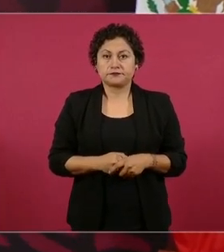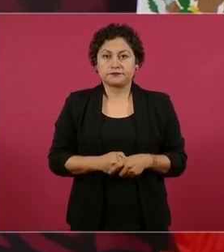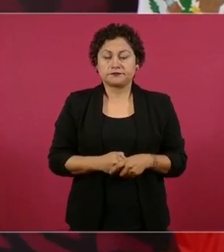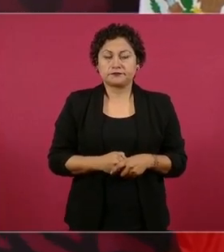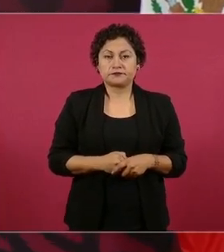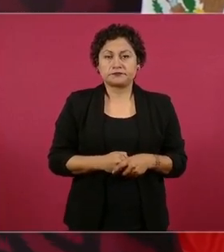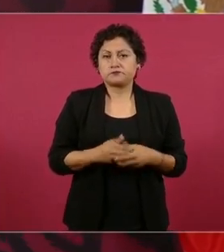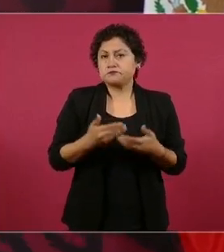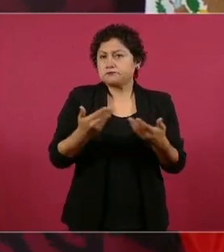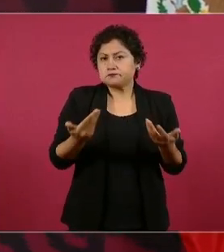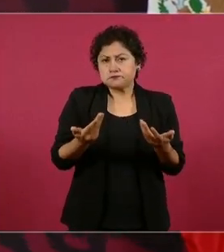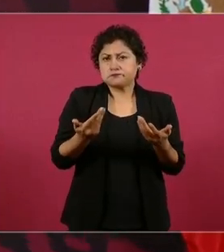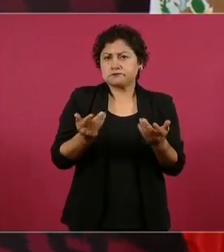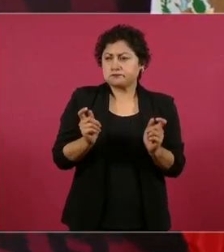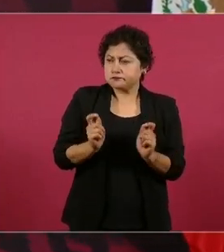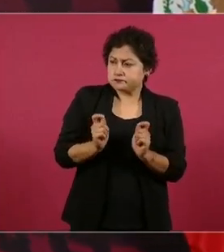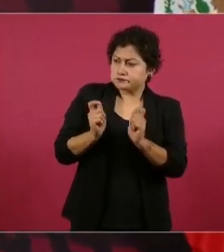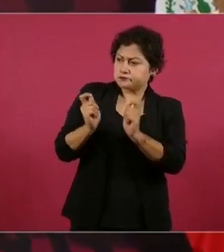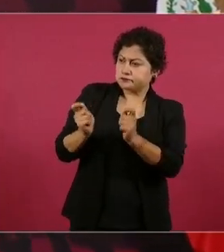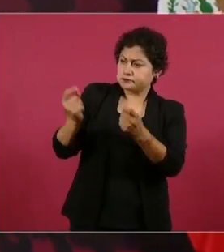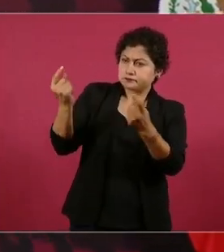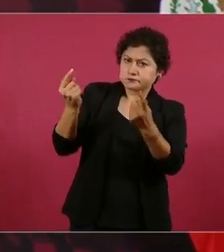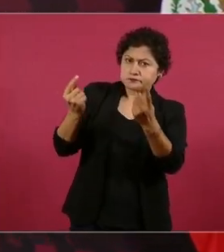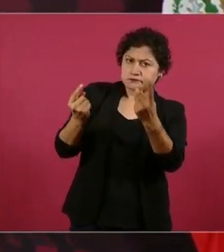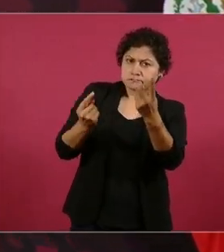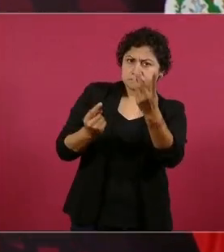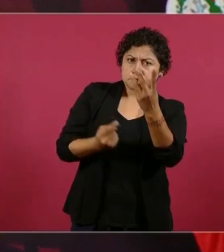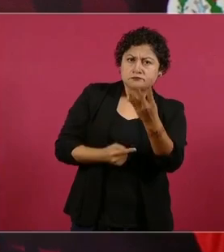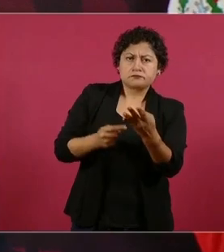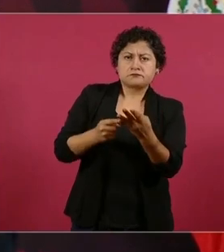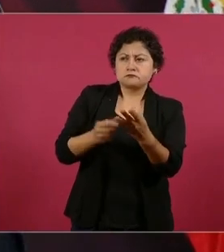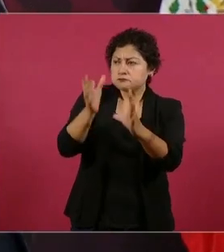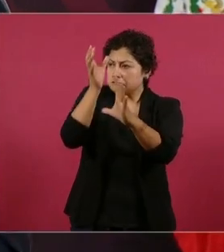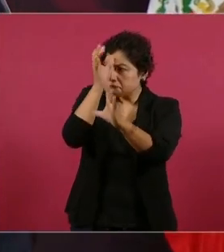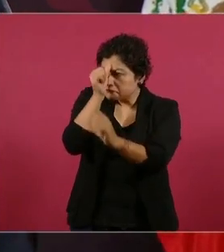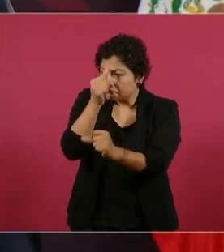para que no haya